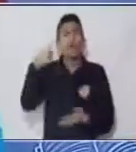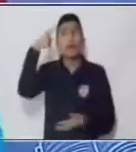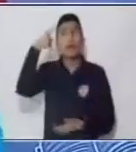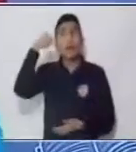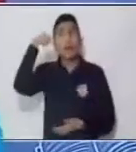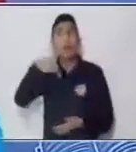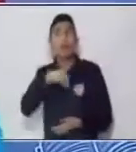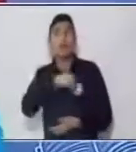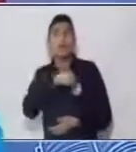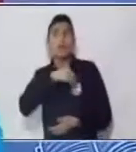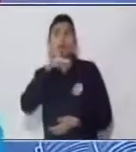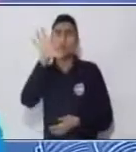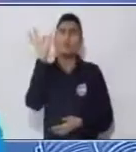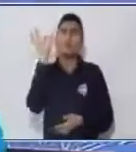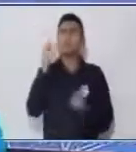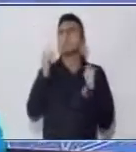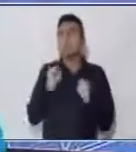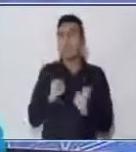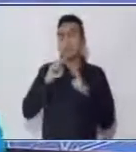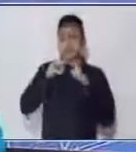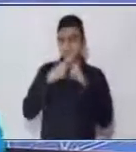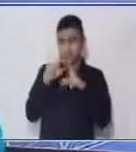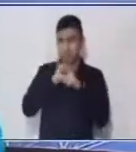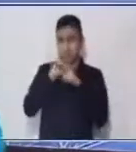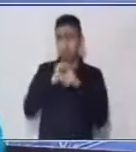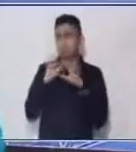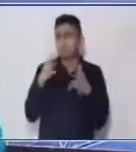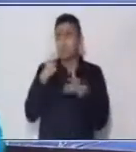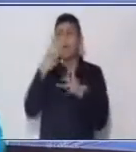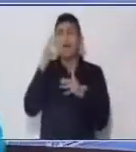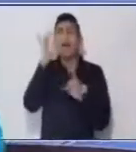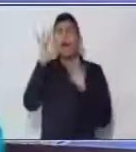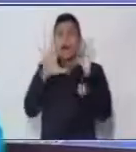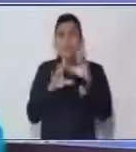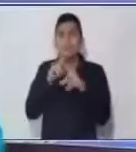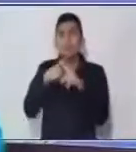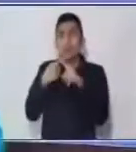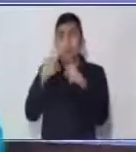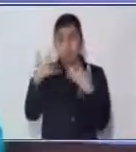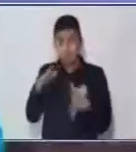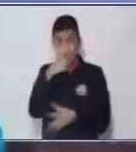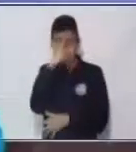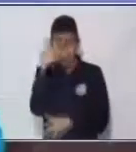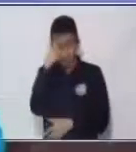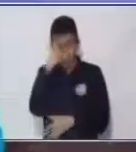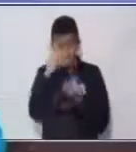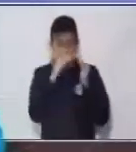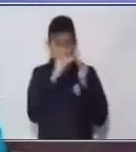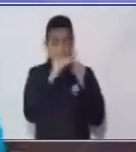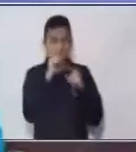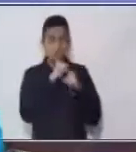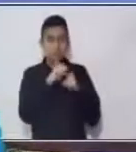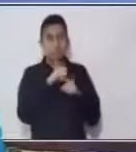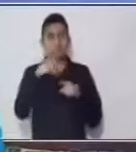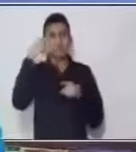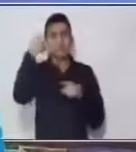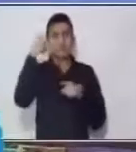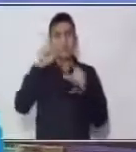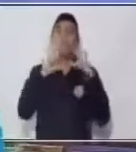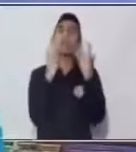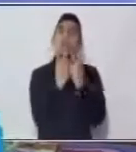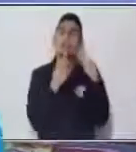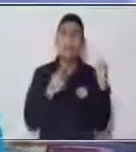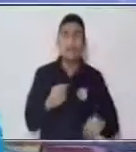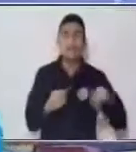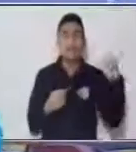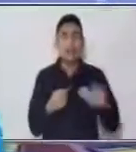invitarlos a que lo volvamos a formar, ya que a veces cuando practicamos algún juego en nuestras clases, a veces lo hacíamos muy rápido